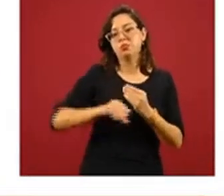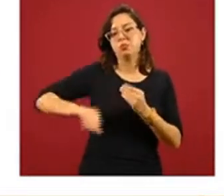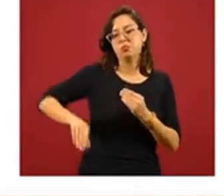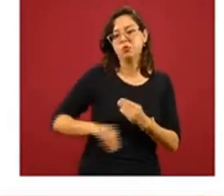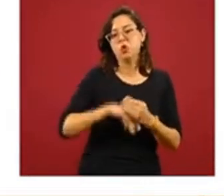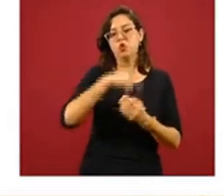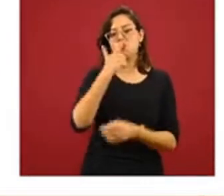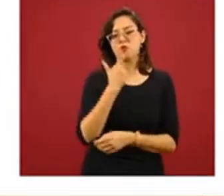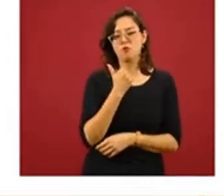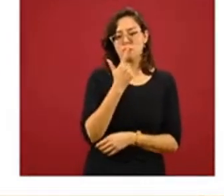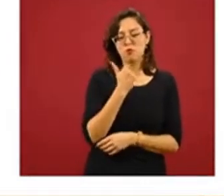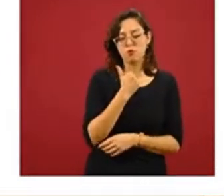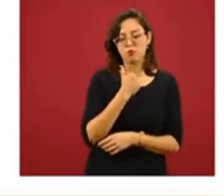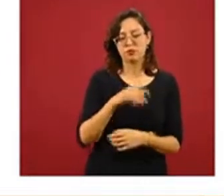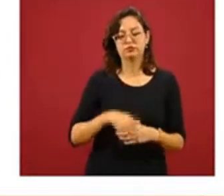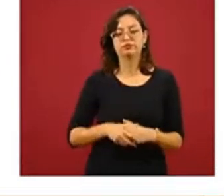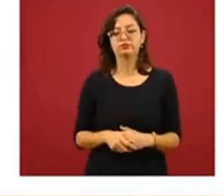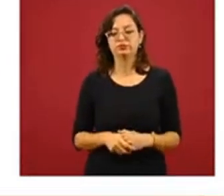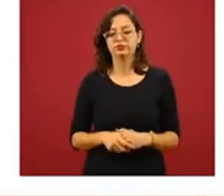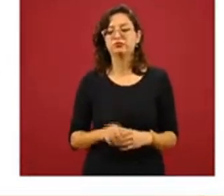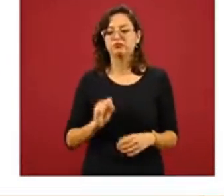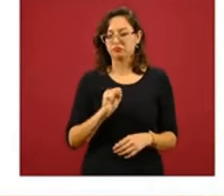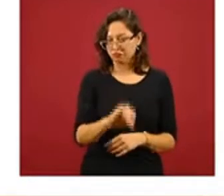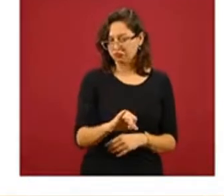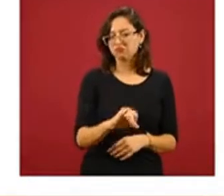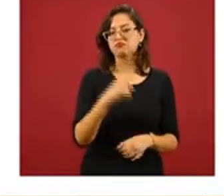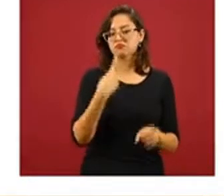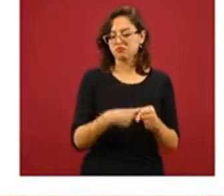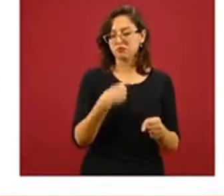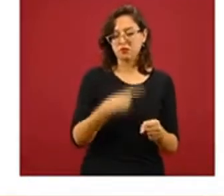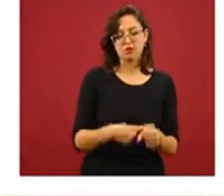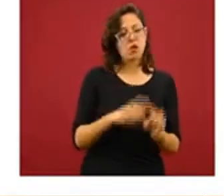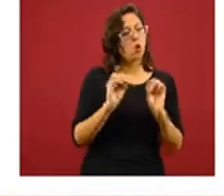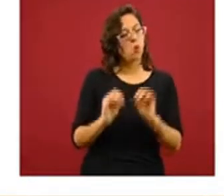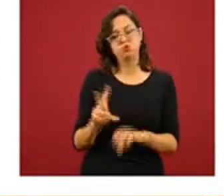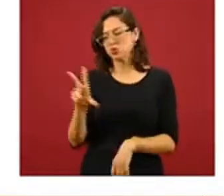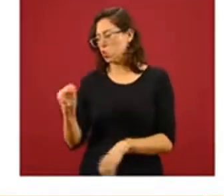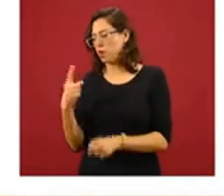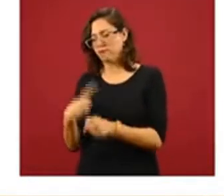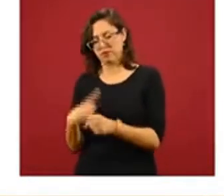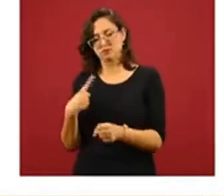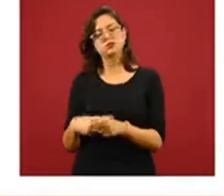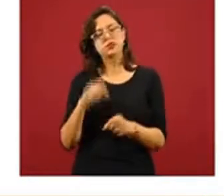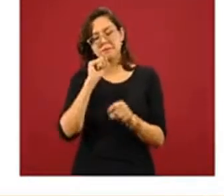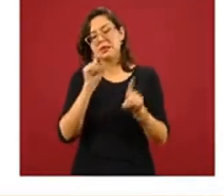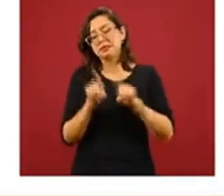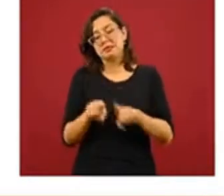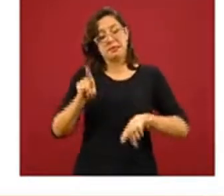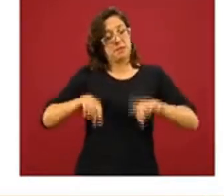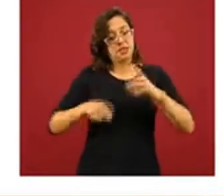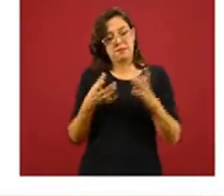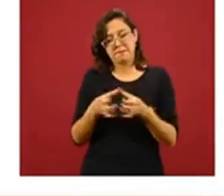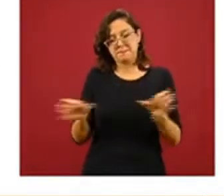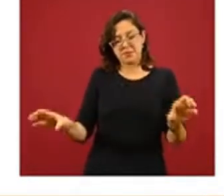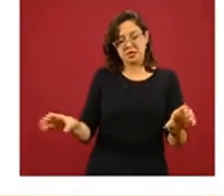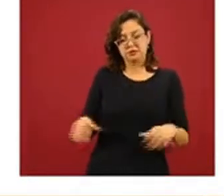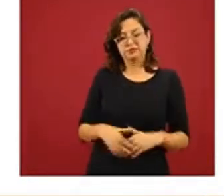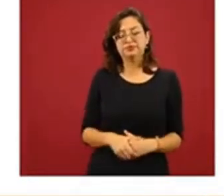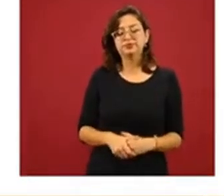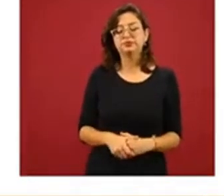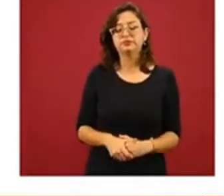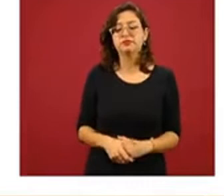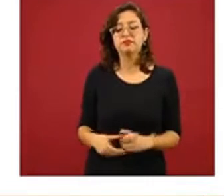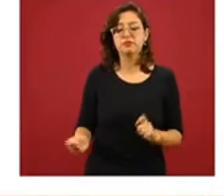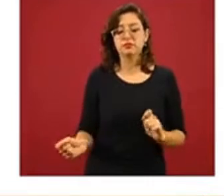a la estadística de casos o confirmados o se descartan también. La siguiente diapositiva nos muestra